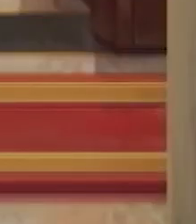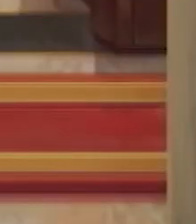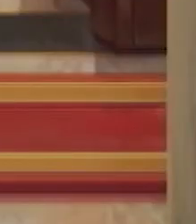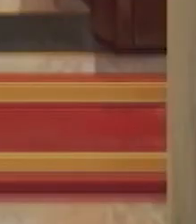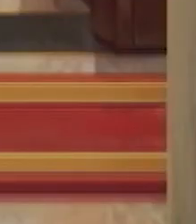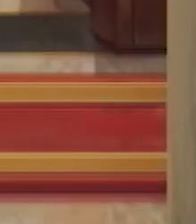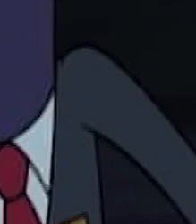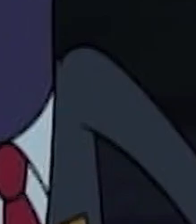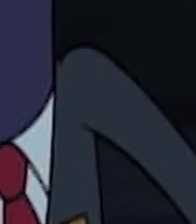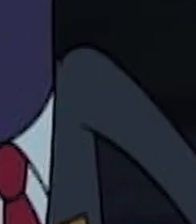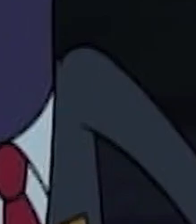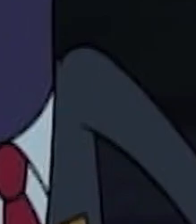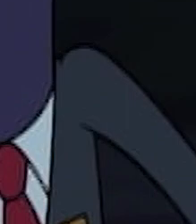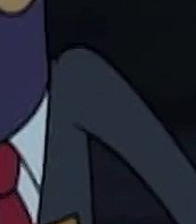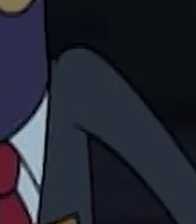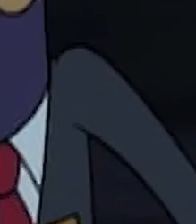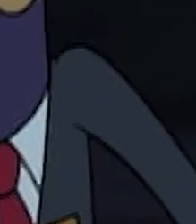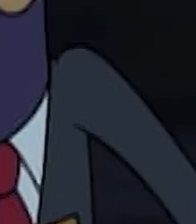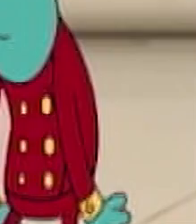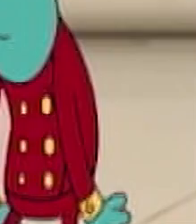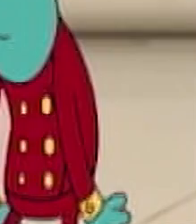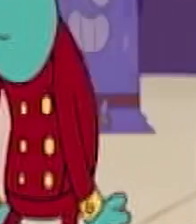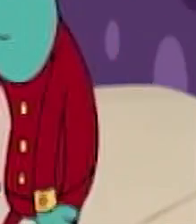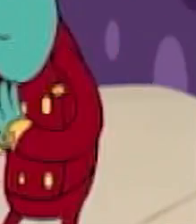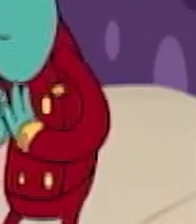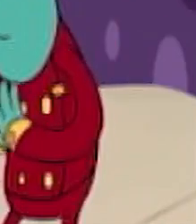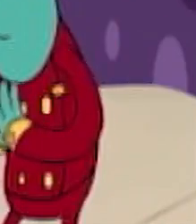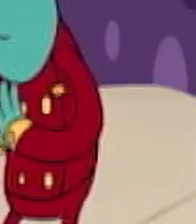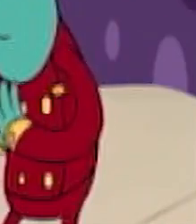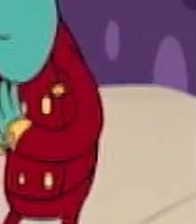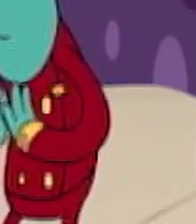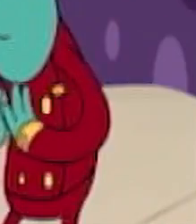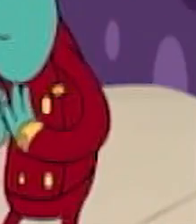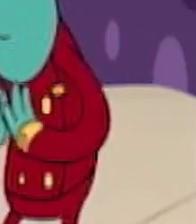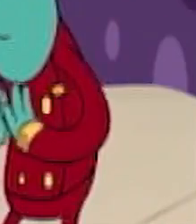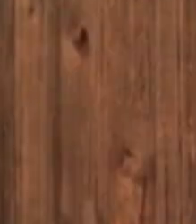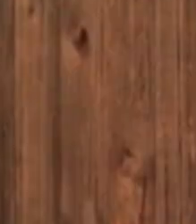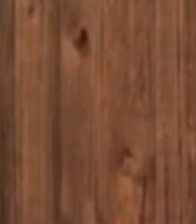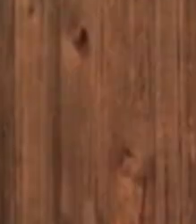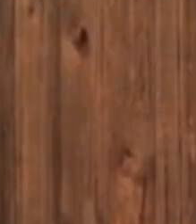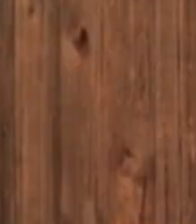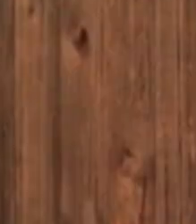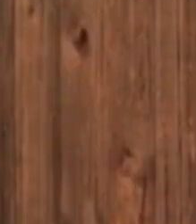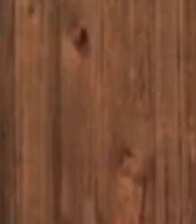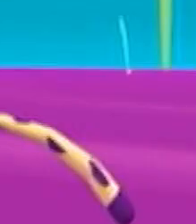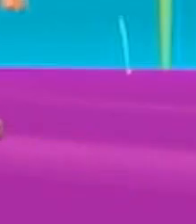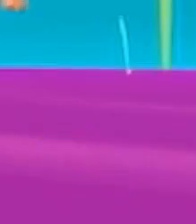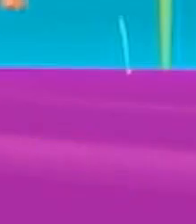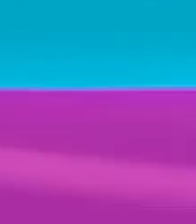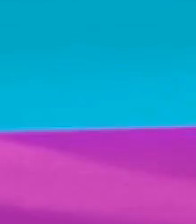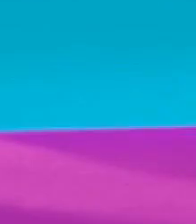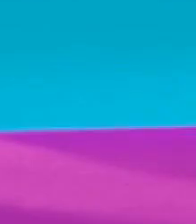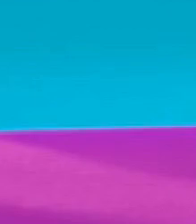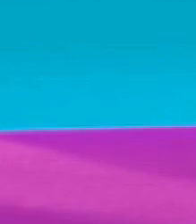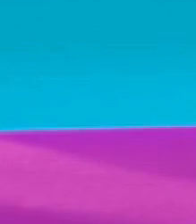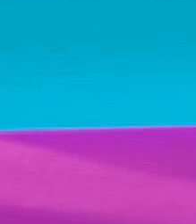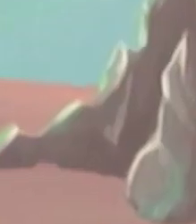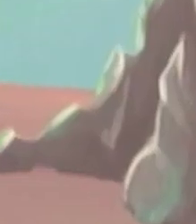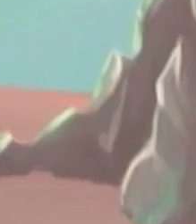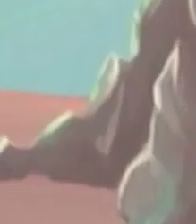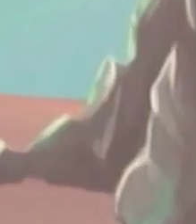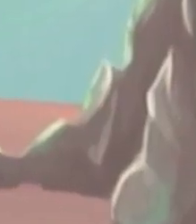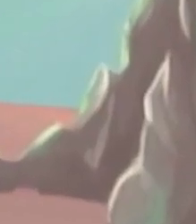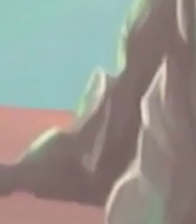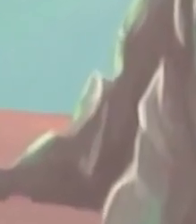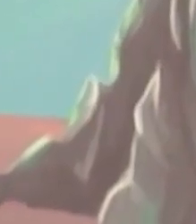En Cine en Cortos, este jueves 20 de mayo a las 9 de la noche y el domingo 23 de mayo a las 11:30 de la